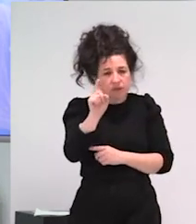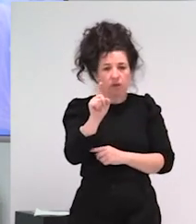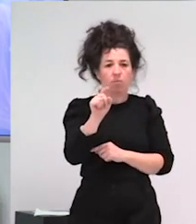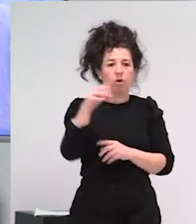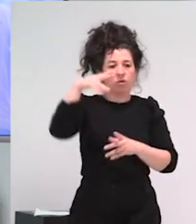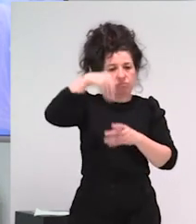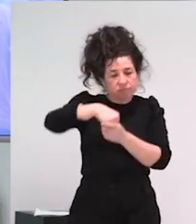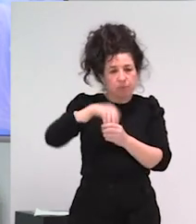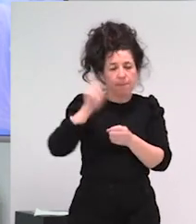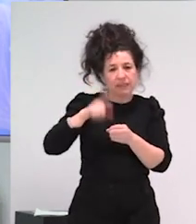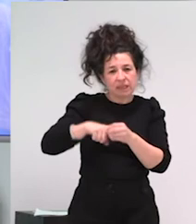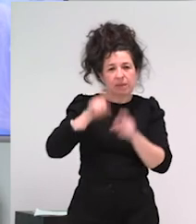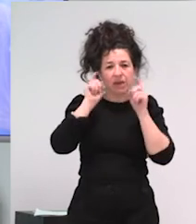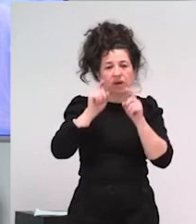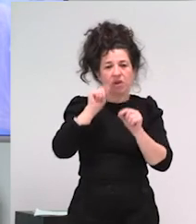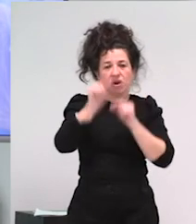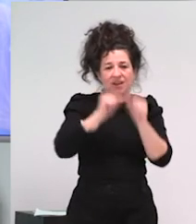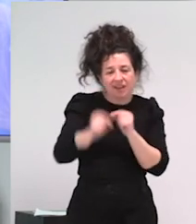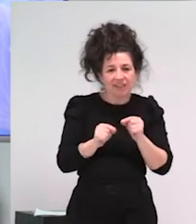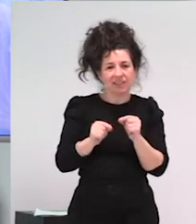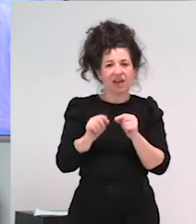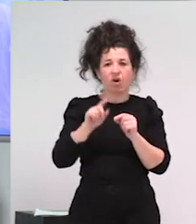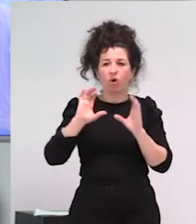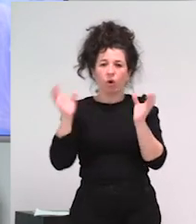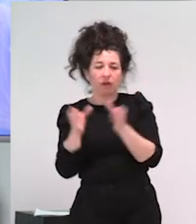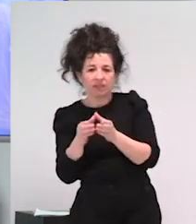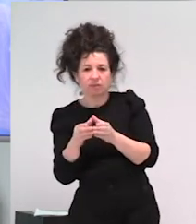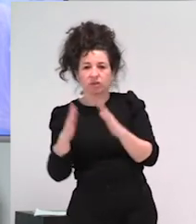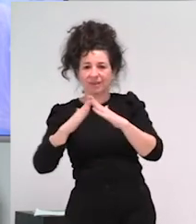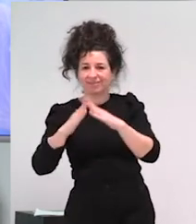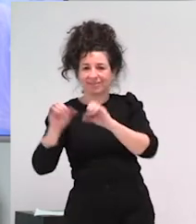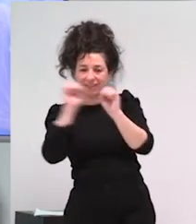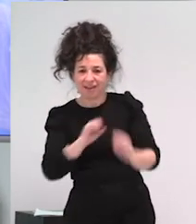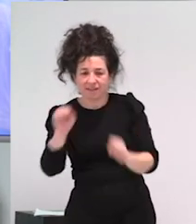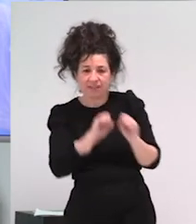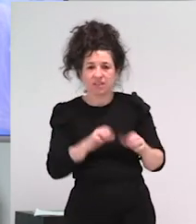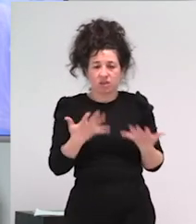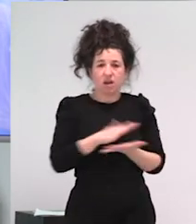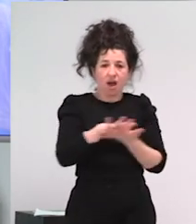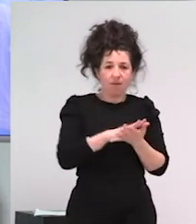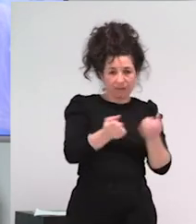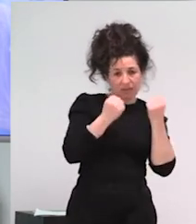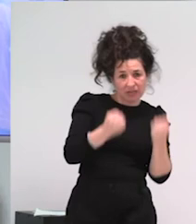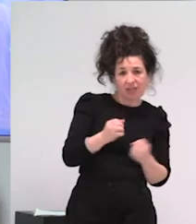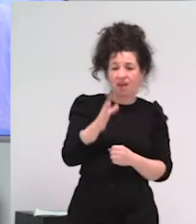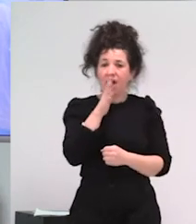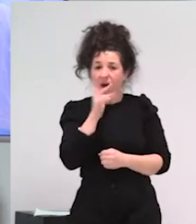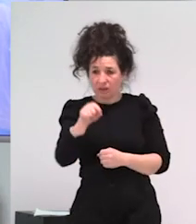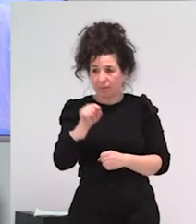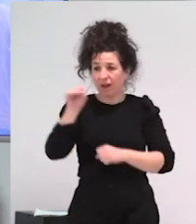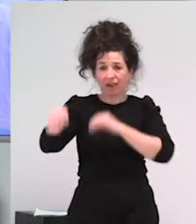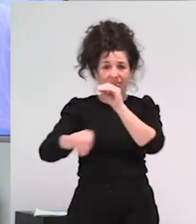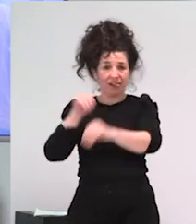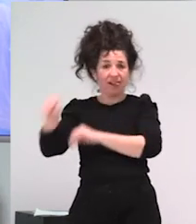crítica y colectivos de defensa de la vivienda, en el sentido que cuando hablamos de energía o hablamos de agua, obviamente las estamos interpelando a ellas y ellas